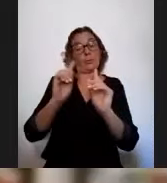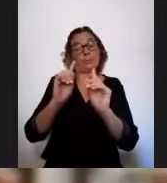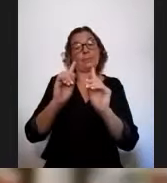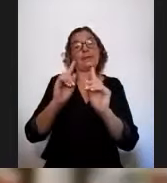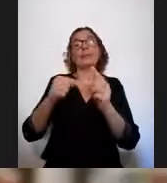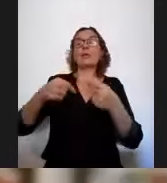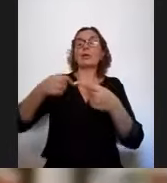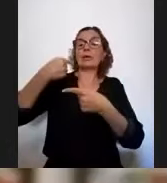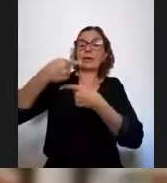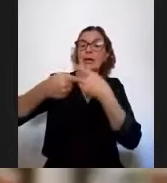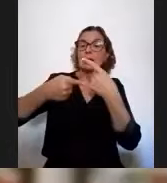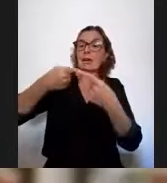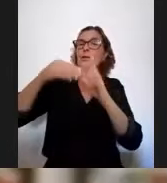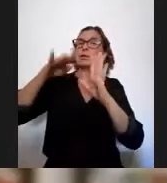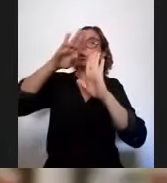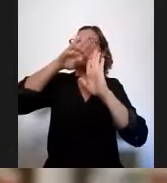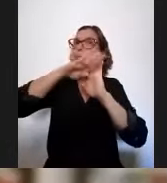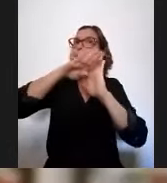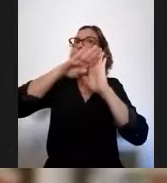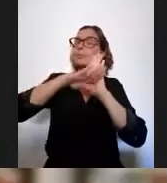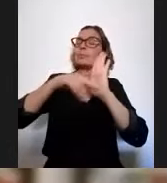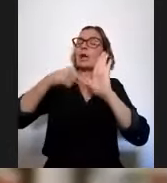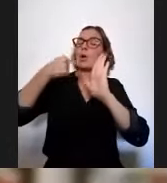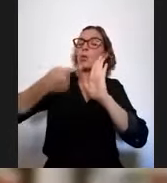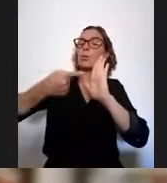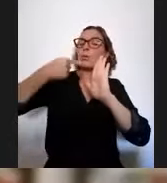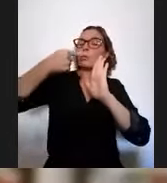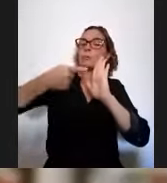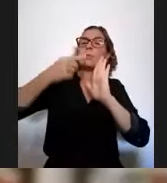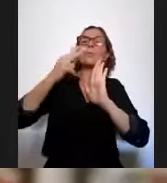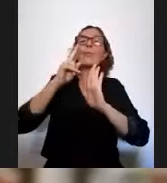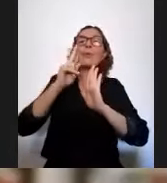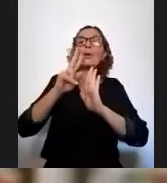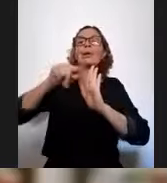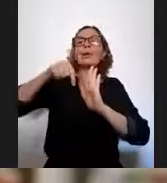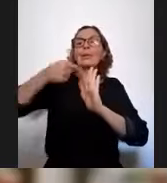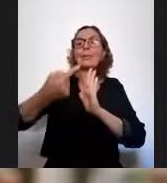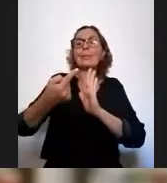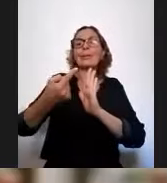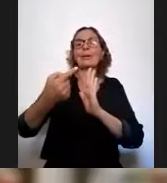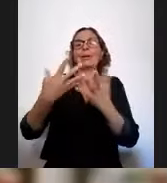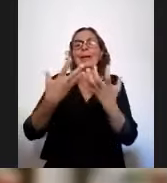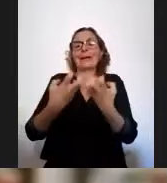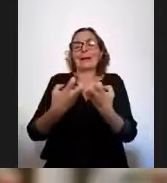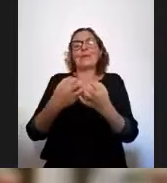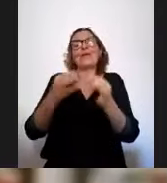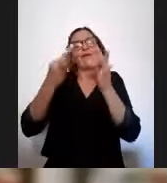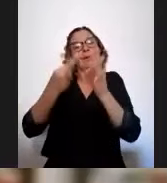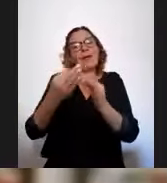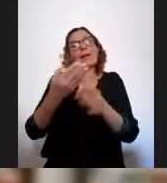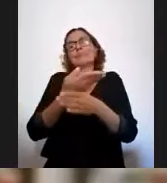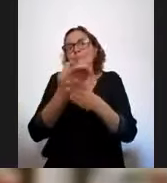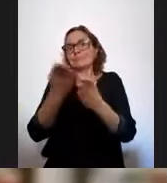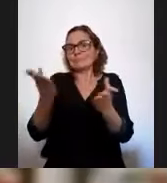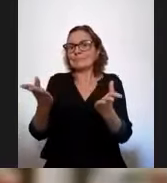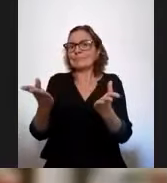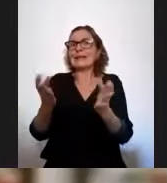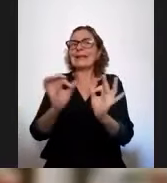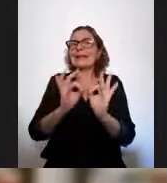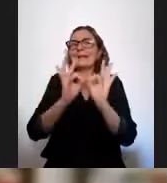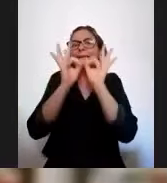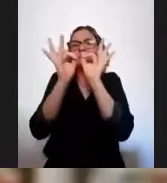todas las etapas, bueno, vamos a poder ver que nuestros deseos se hacen realidad y que logremos tener